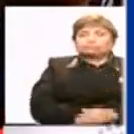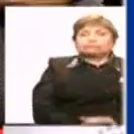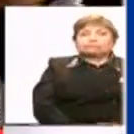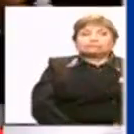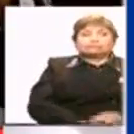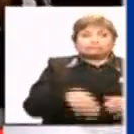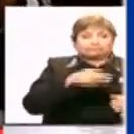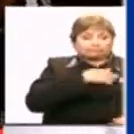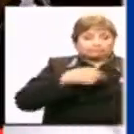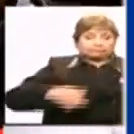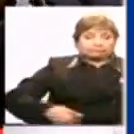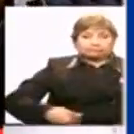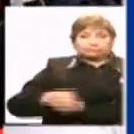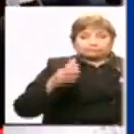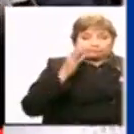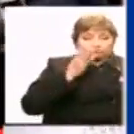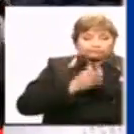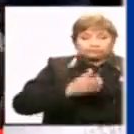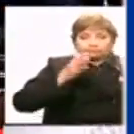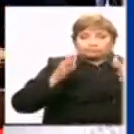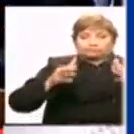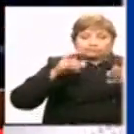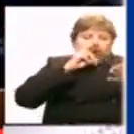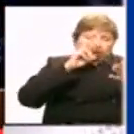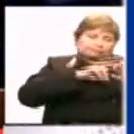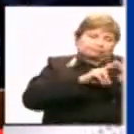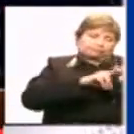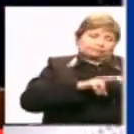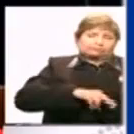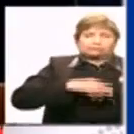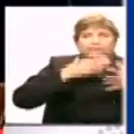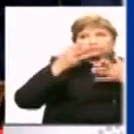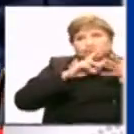tenemos preparado, que es justamente un llamado a la unidad y la gobernabilidad.